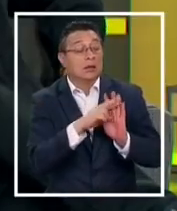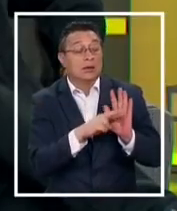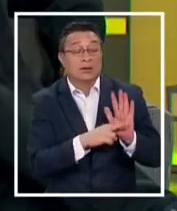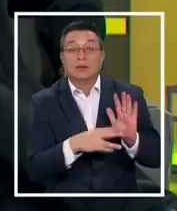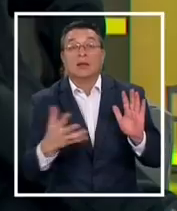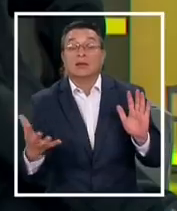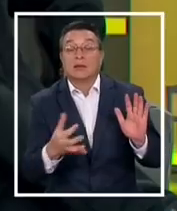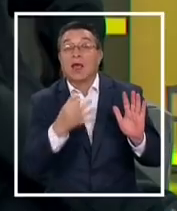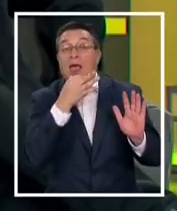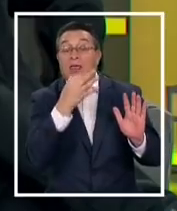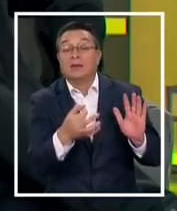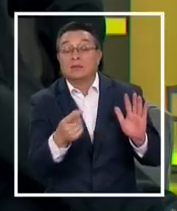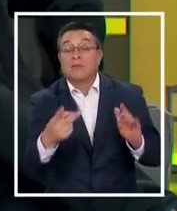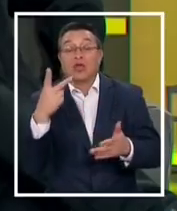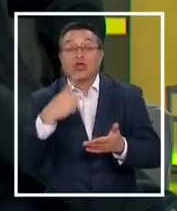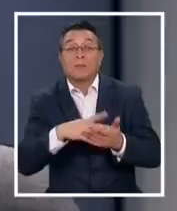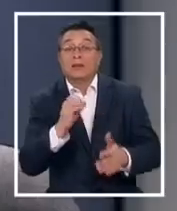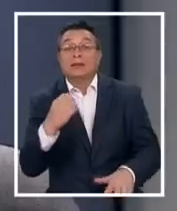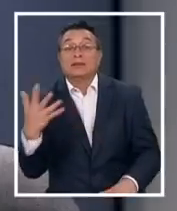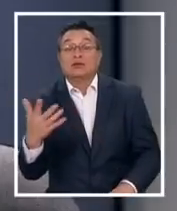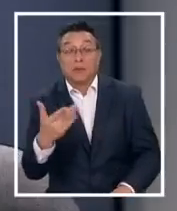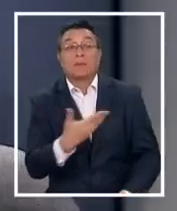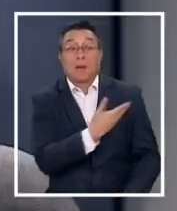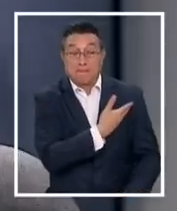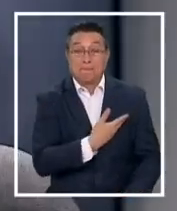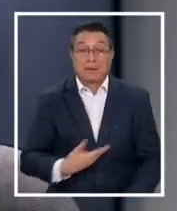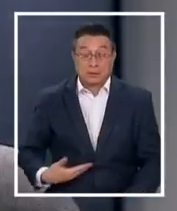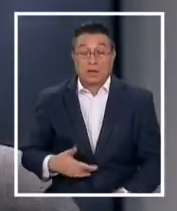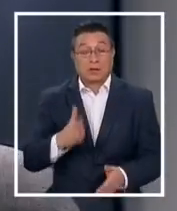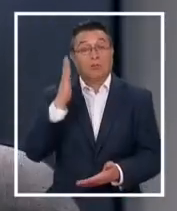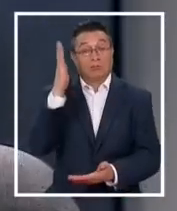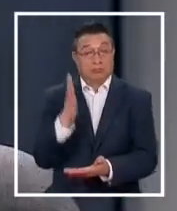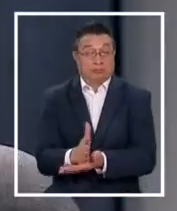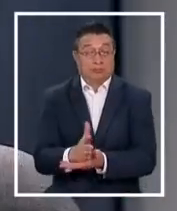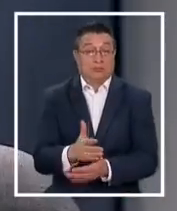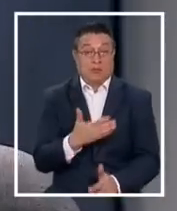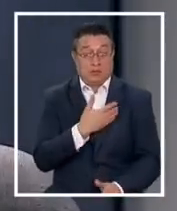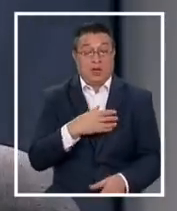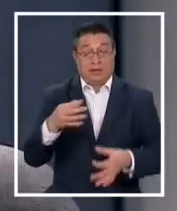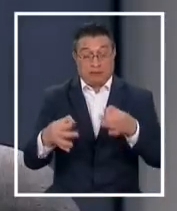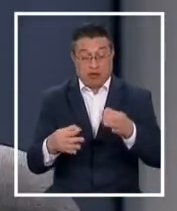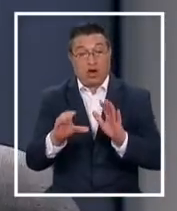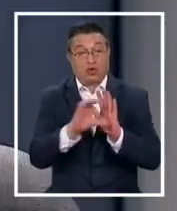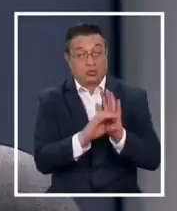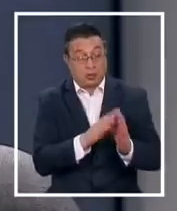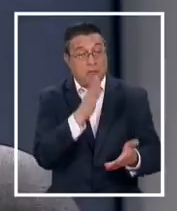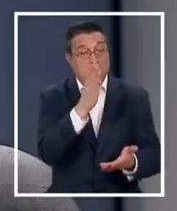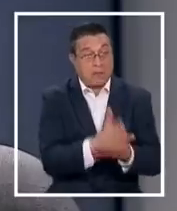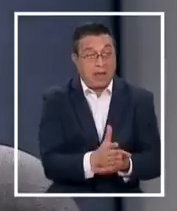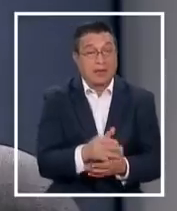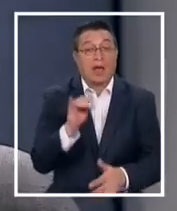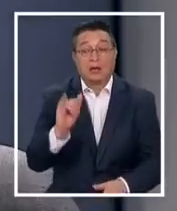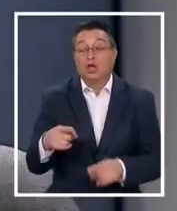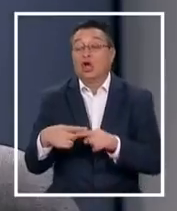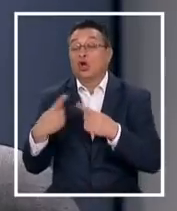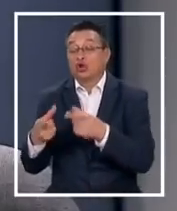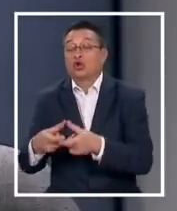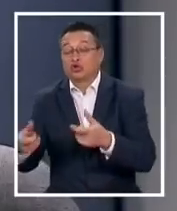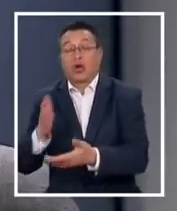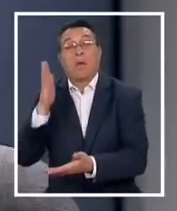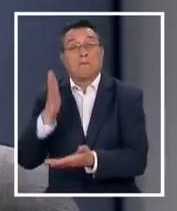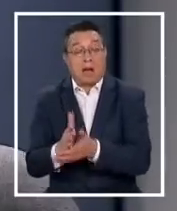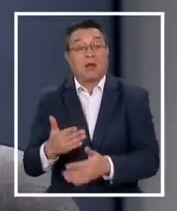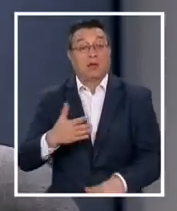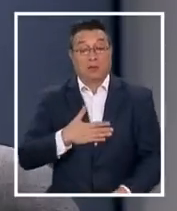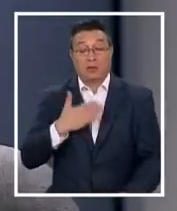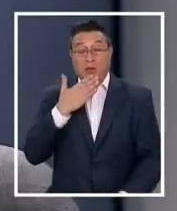de la reforma de la Constitución del 2005 es que el presidente dirime, y el presidente dirime en el Tribunal Constitucional y dirime en otros consejos también. A mí me